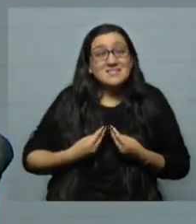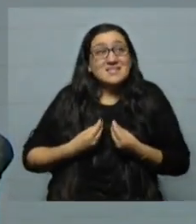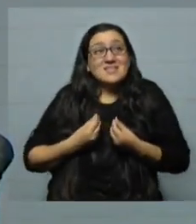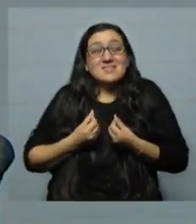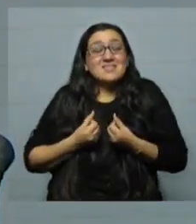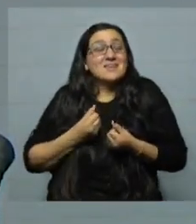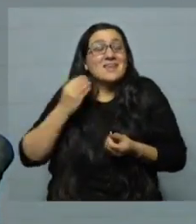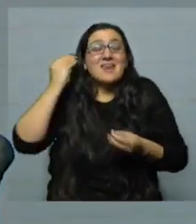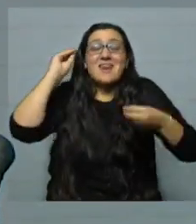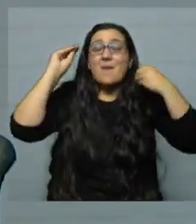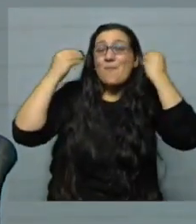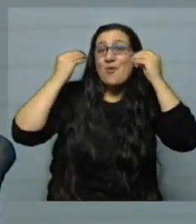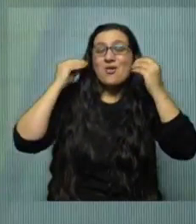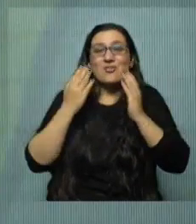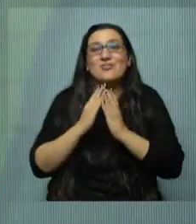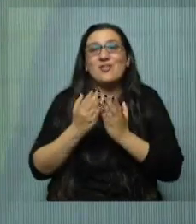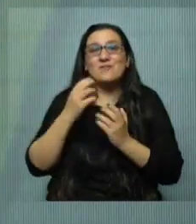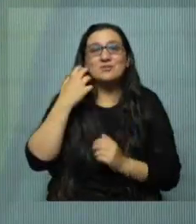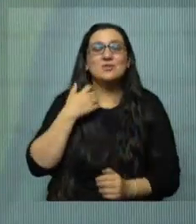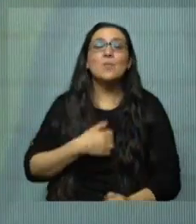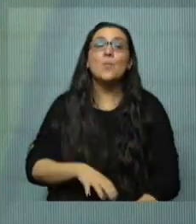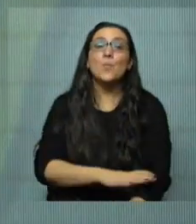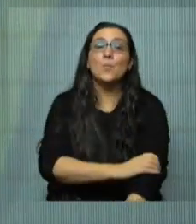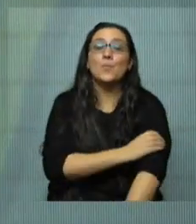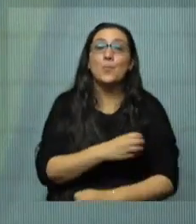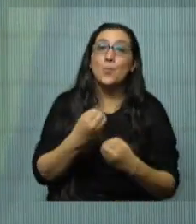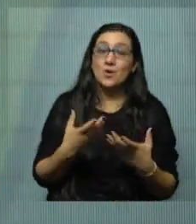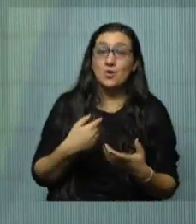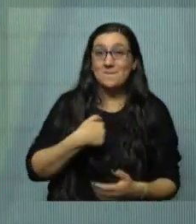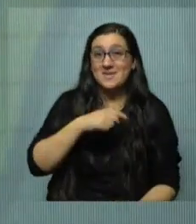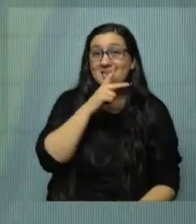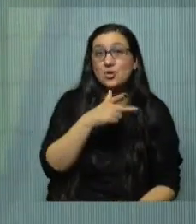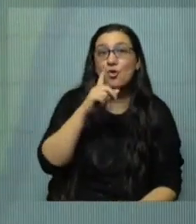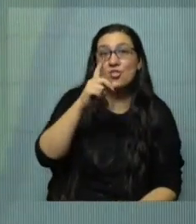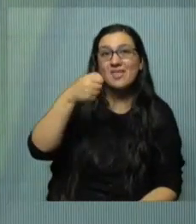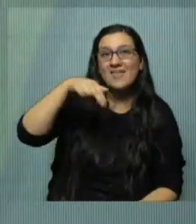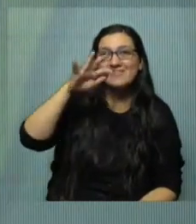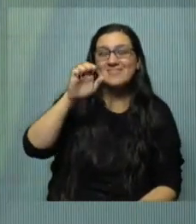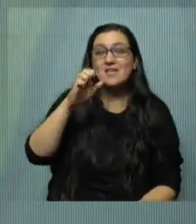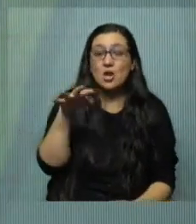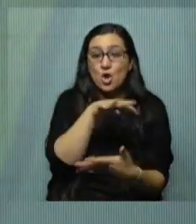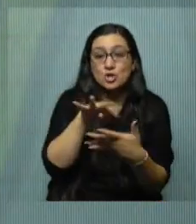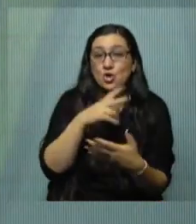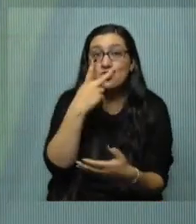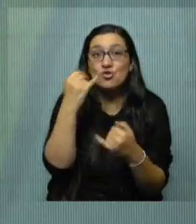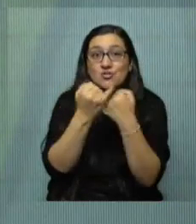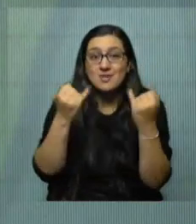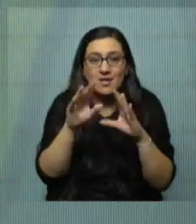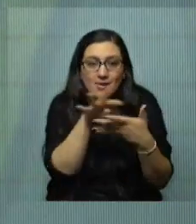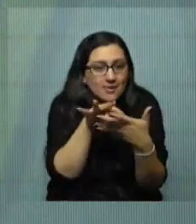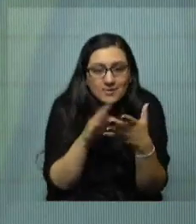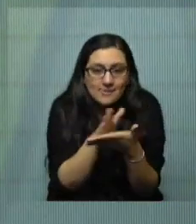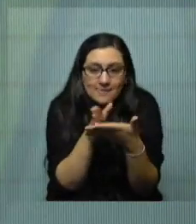absolutamente enamorados de este tipo de libro? Y bueno, eso, mira, Dante, mi hijo, se lo leyó en dos días, porque él, nada, le